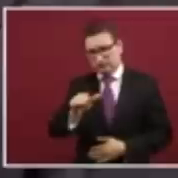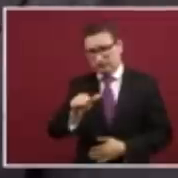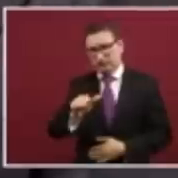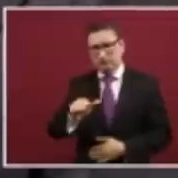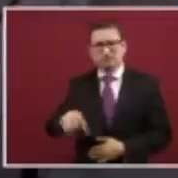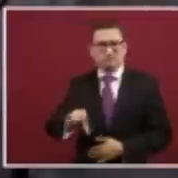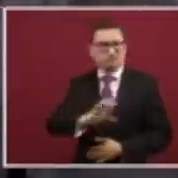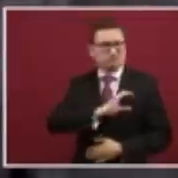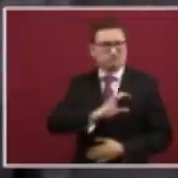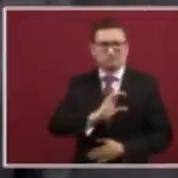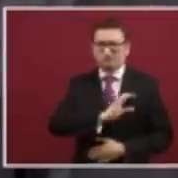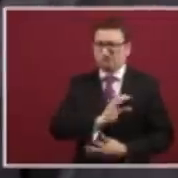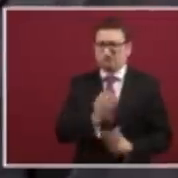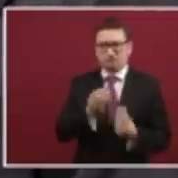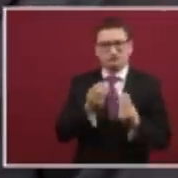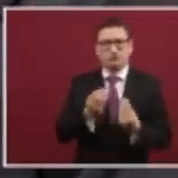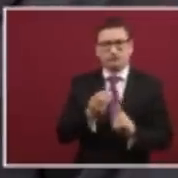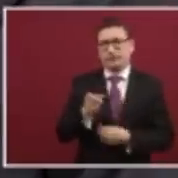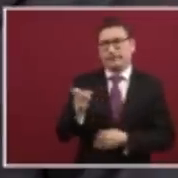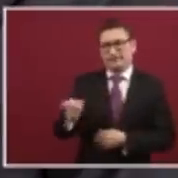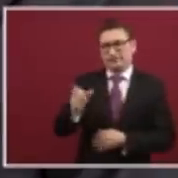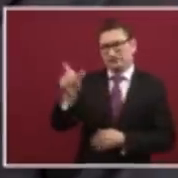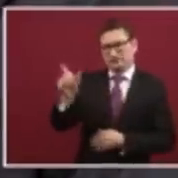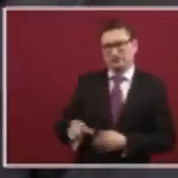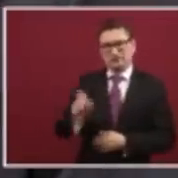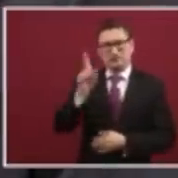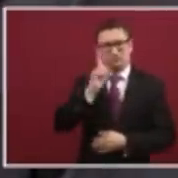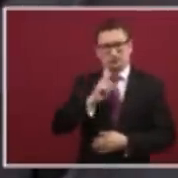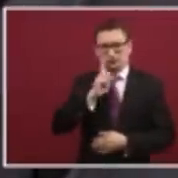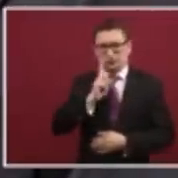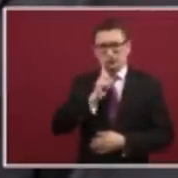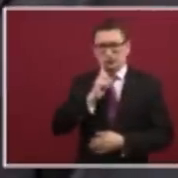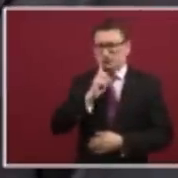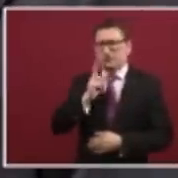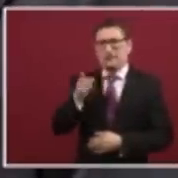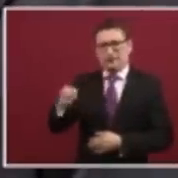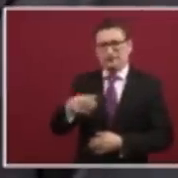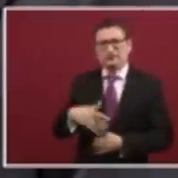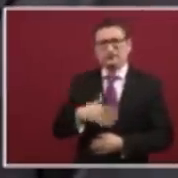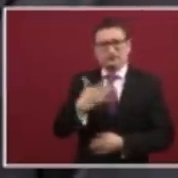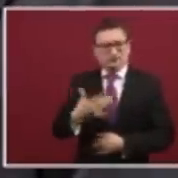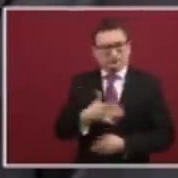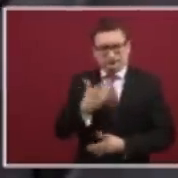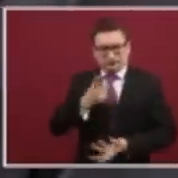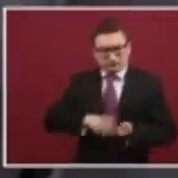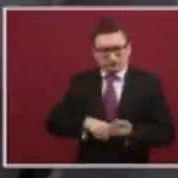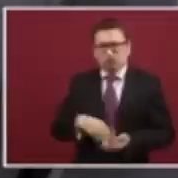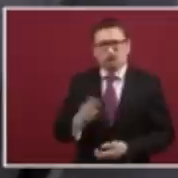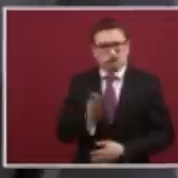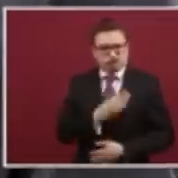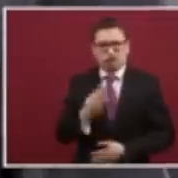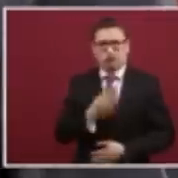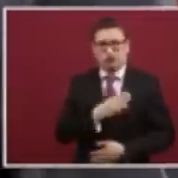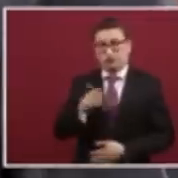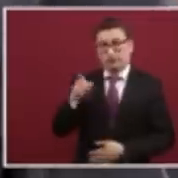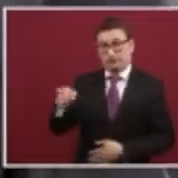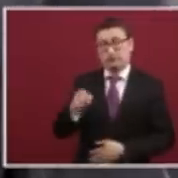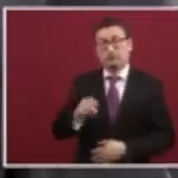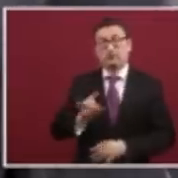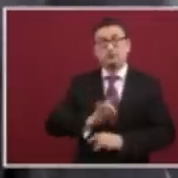Es una mujer de muy buenos sentimientos. y cometí un error, como